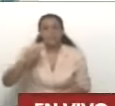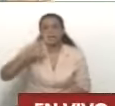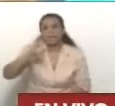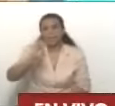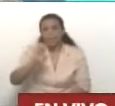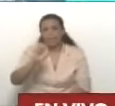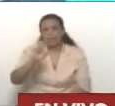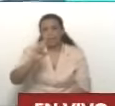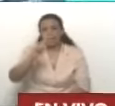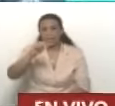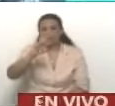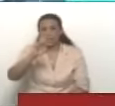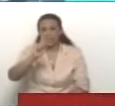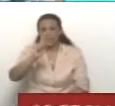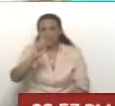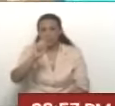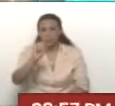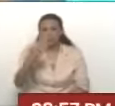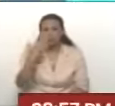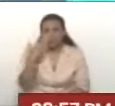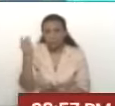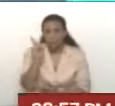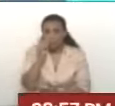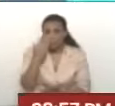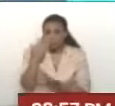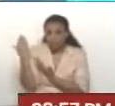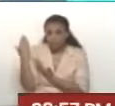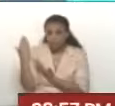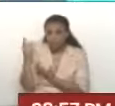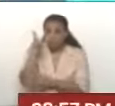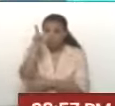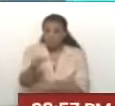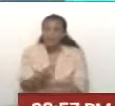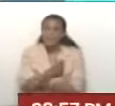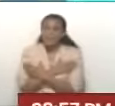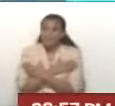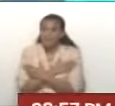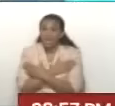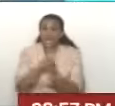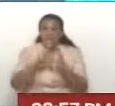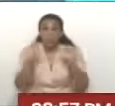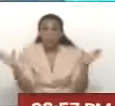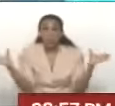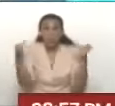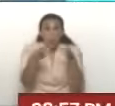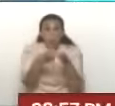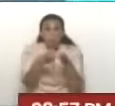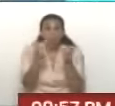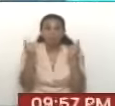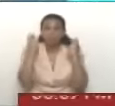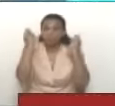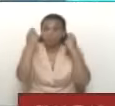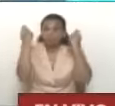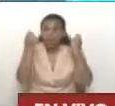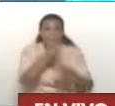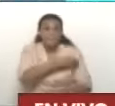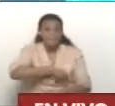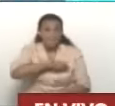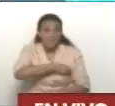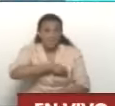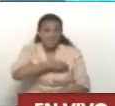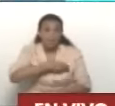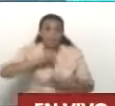Villegas Polhap. Ernesto, quiero felicitar a todo el equipo promotor de la gran